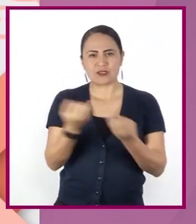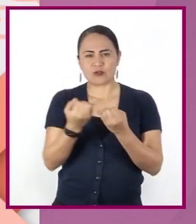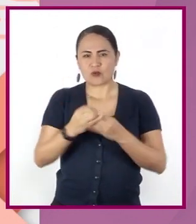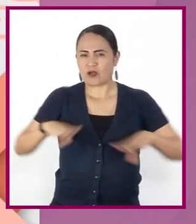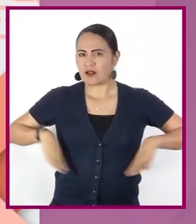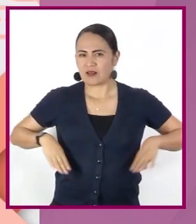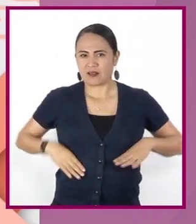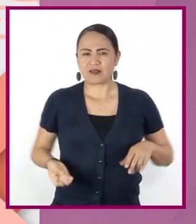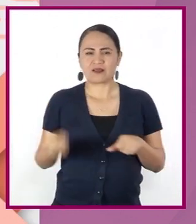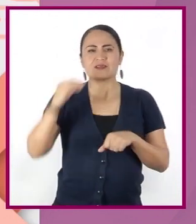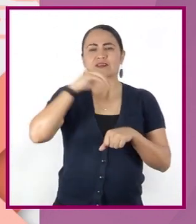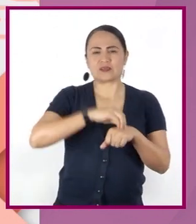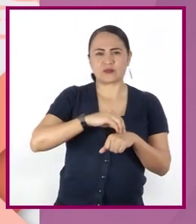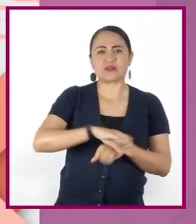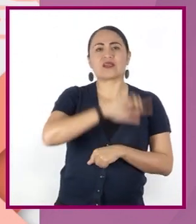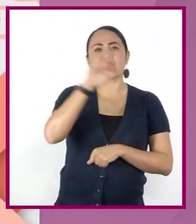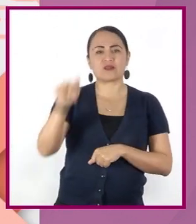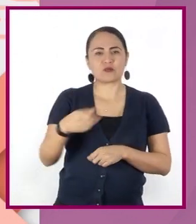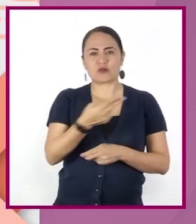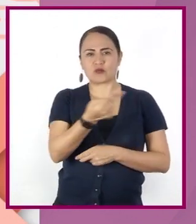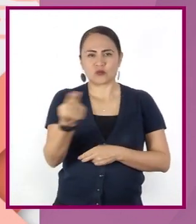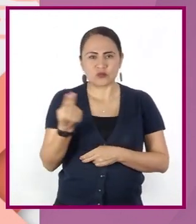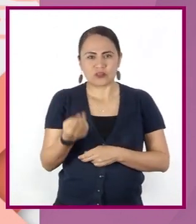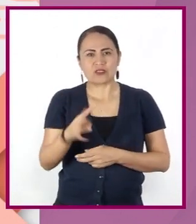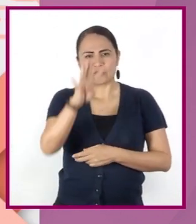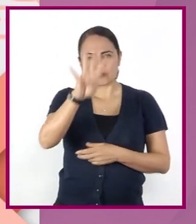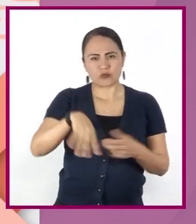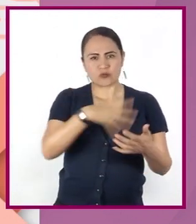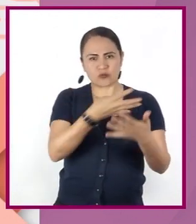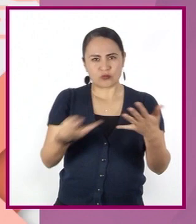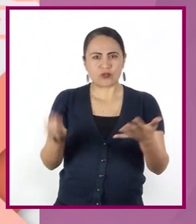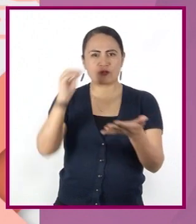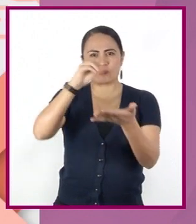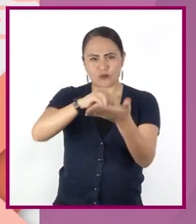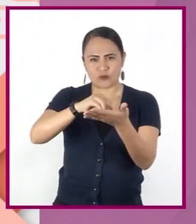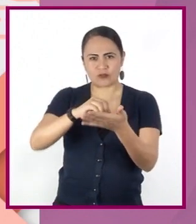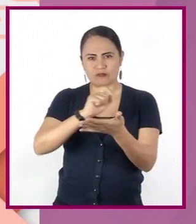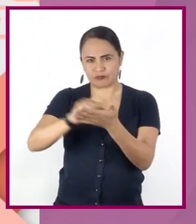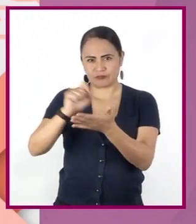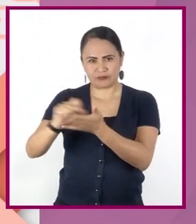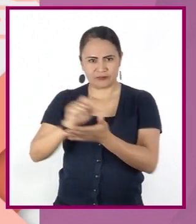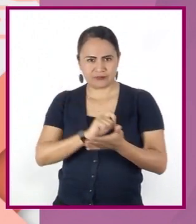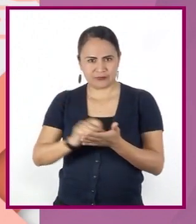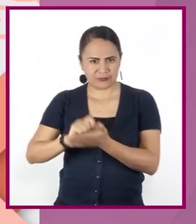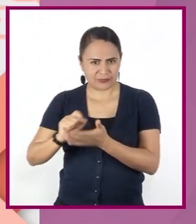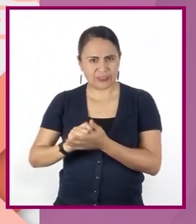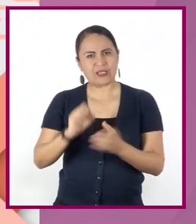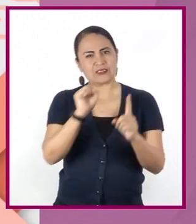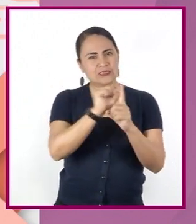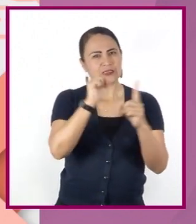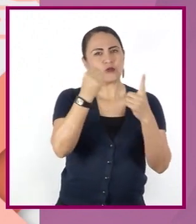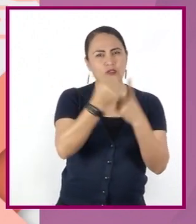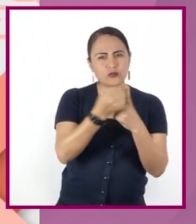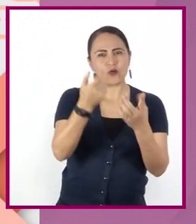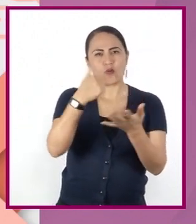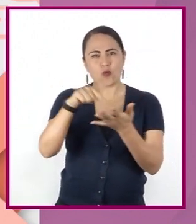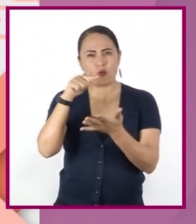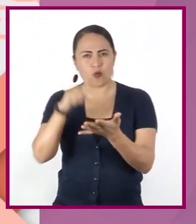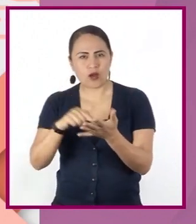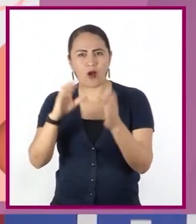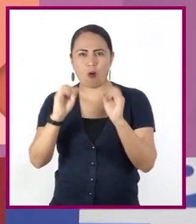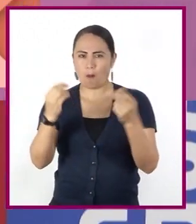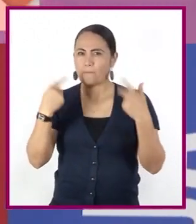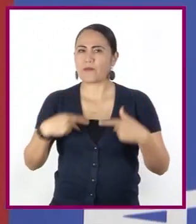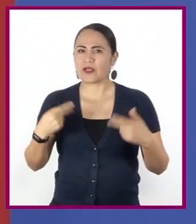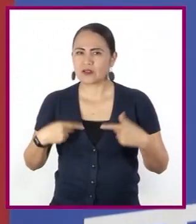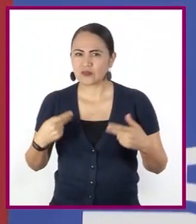para que posteriormente ustedes completen este cuadro, en el que describirán qué situación, lugar o